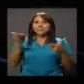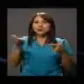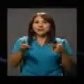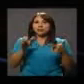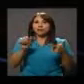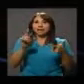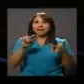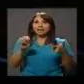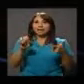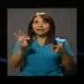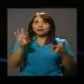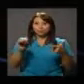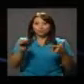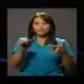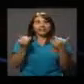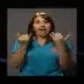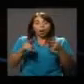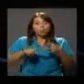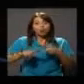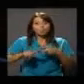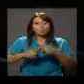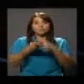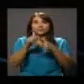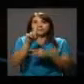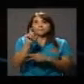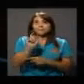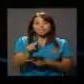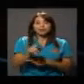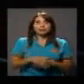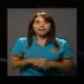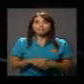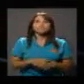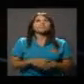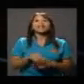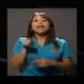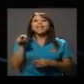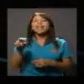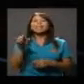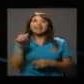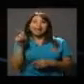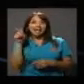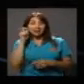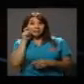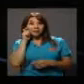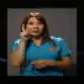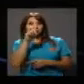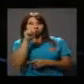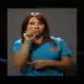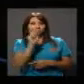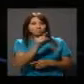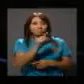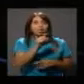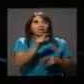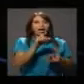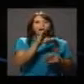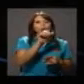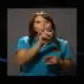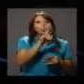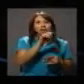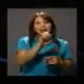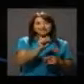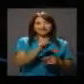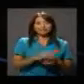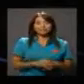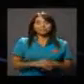vamos a pasar a la pregunta esta primera pregunta se la dirigiría Ani Pérez a don José Miguel Corrales gracias